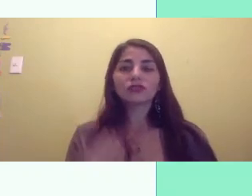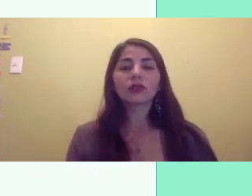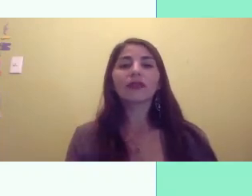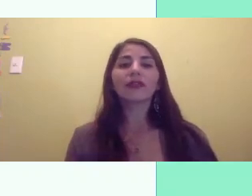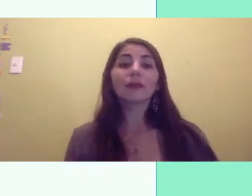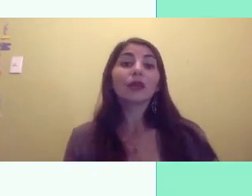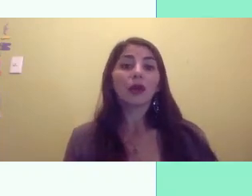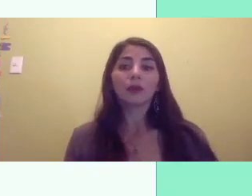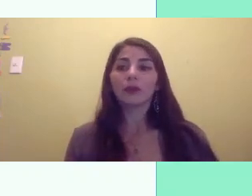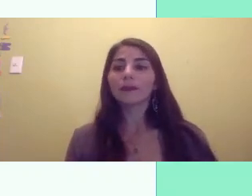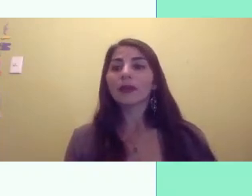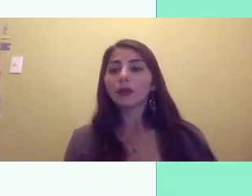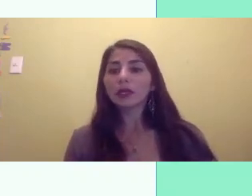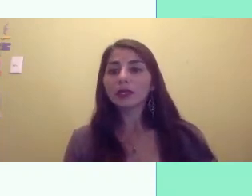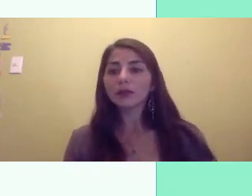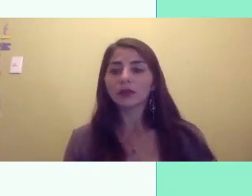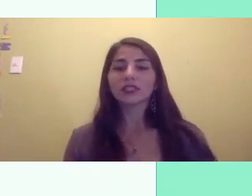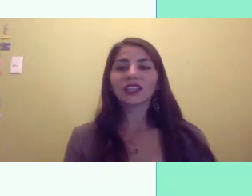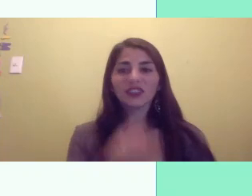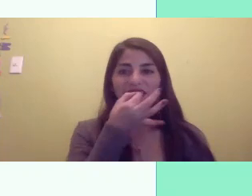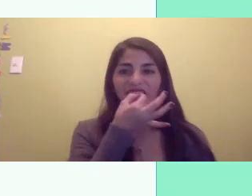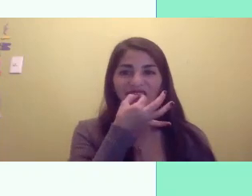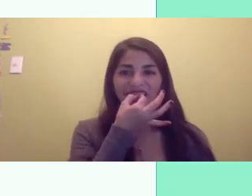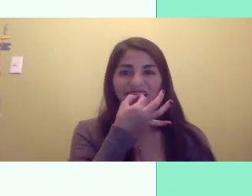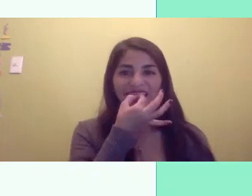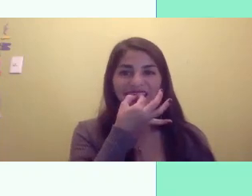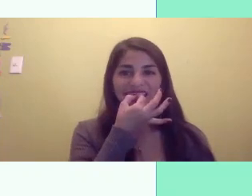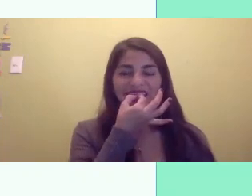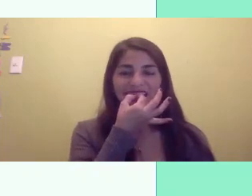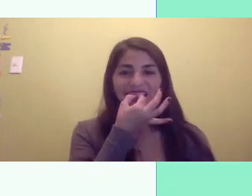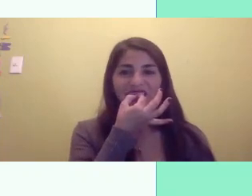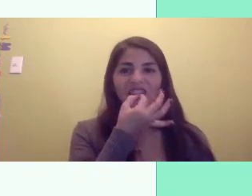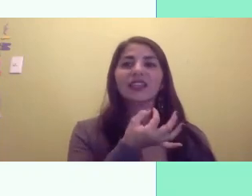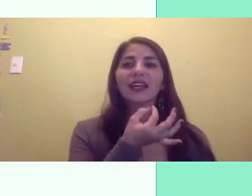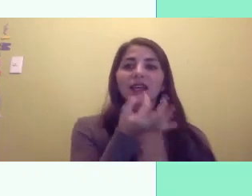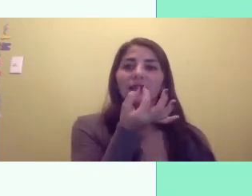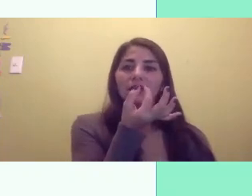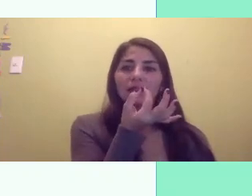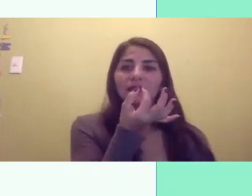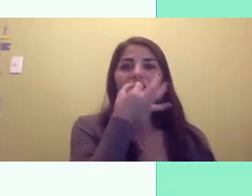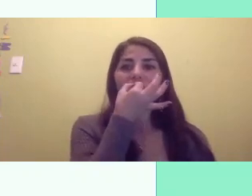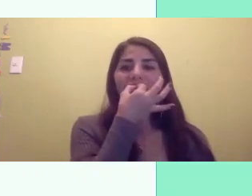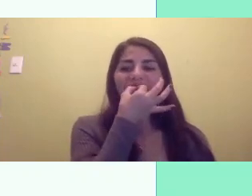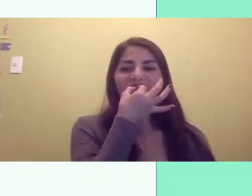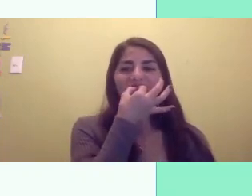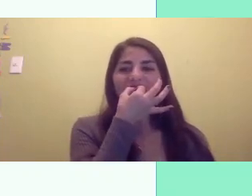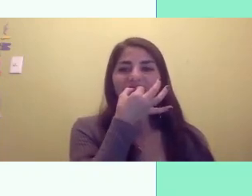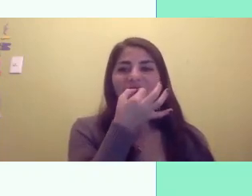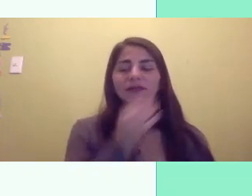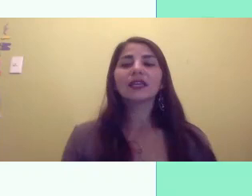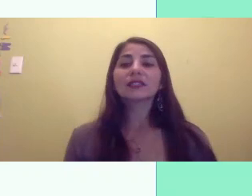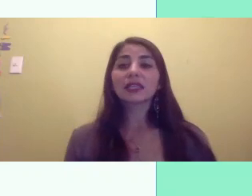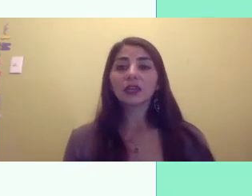posiciona, en qué zona de mi cuerpo. Por ejemplo, si quiero decir verde, tengo que indicar de esta forma en